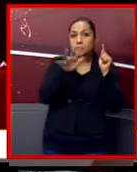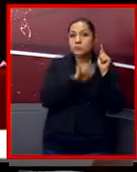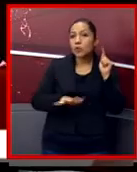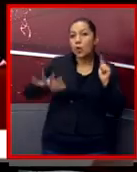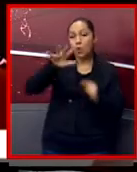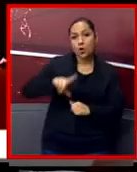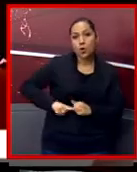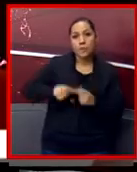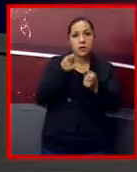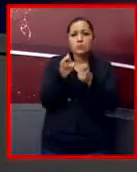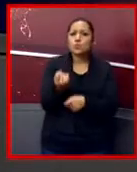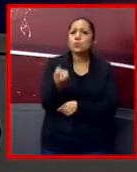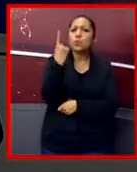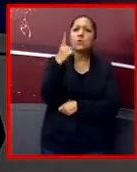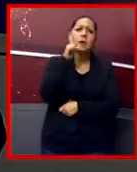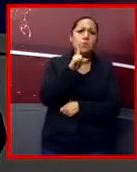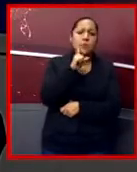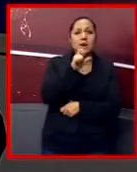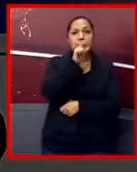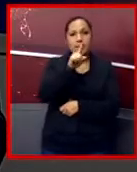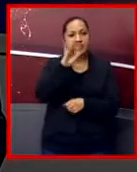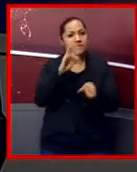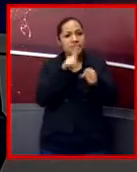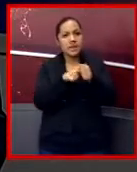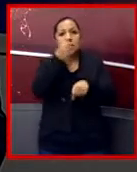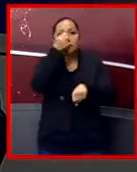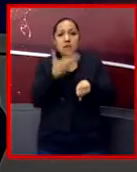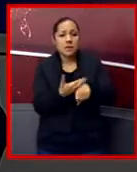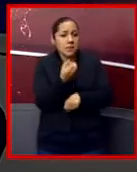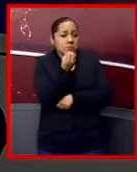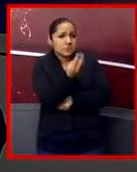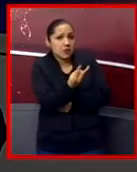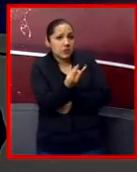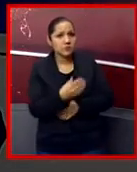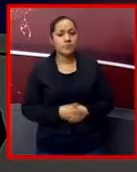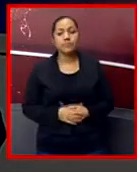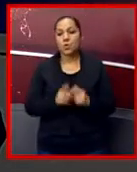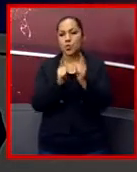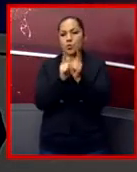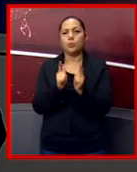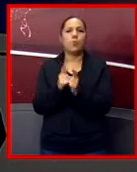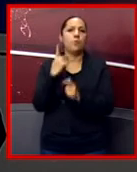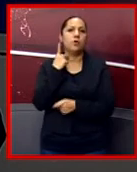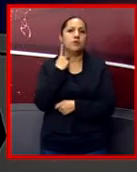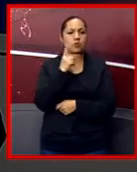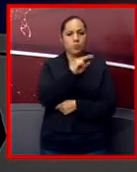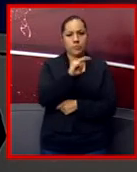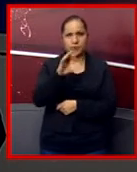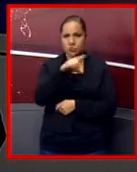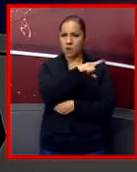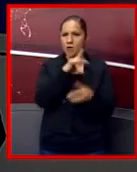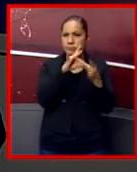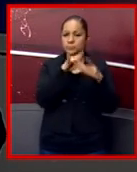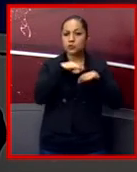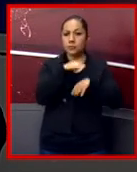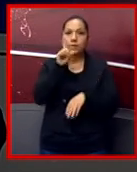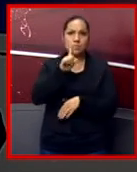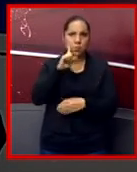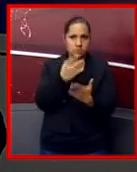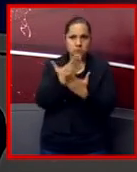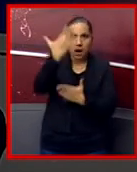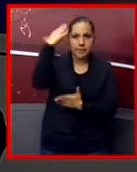nivel federal. Por su parte, el grupo parlamentario de Movimiento Ciudadano destacó la lucha iniciada por las mujeres